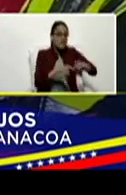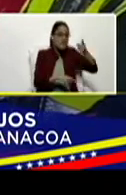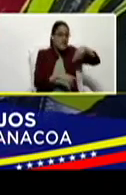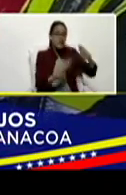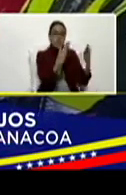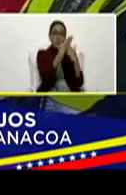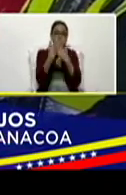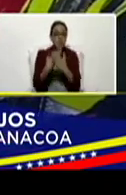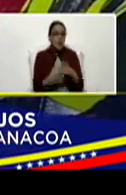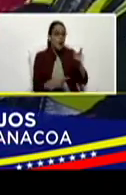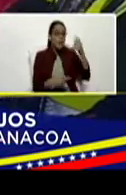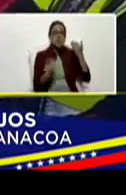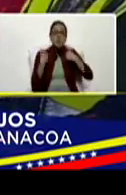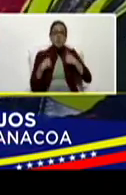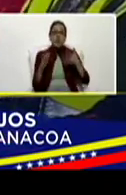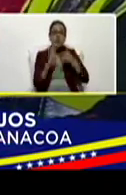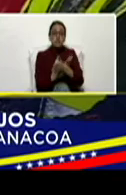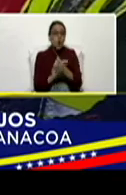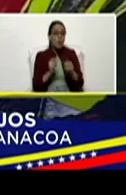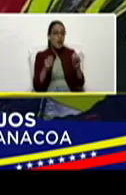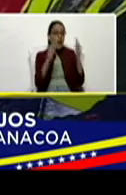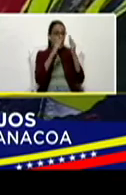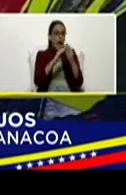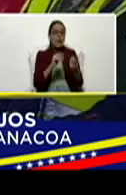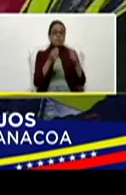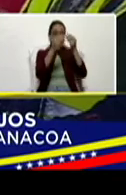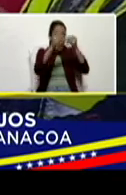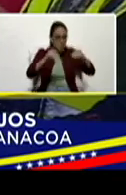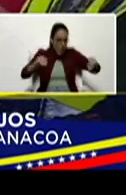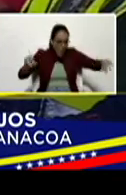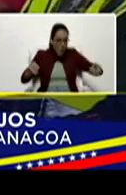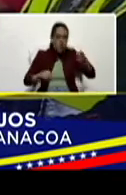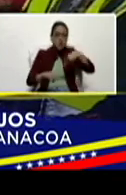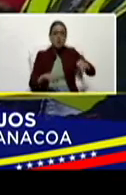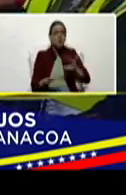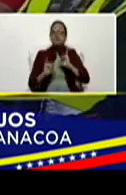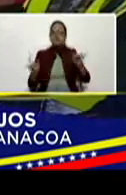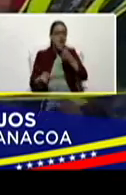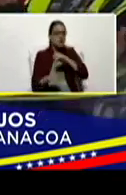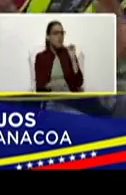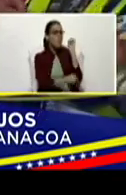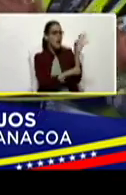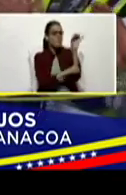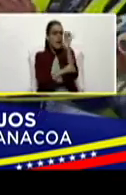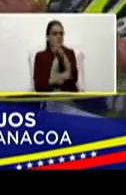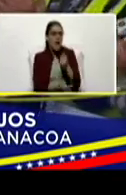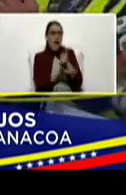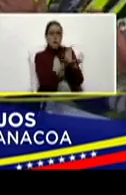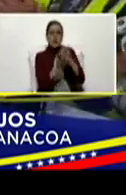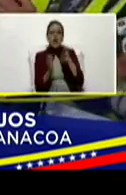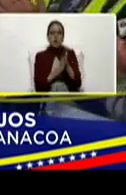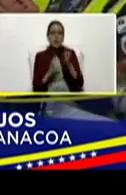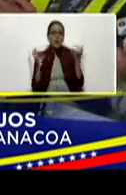que sufrieron estas afectaciones tiene Los colchones tiene las neveras y tiene las cocinas